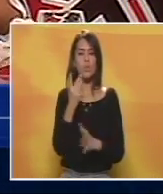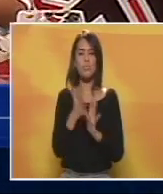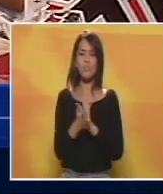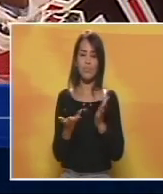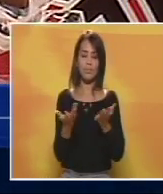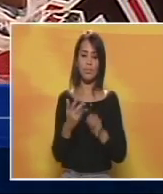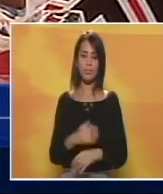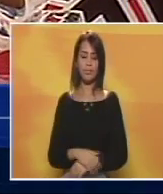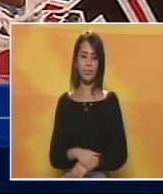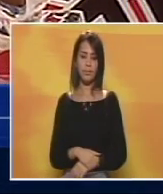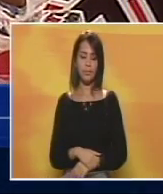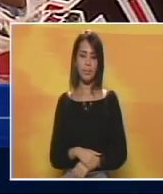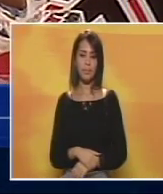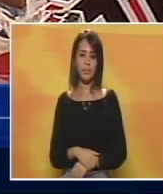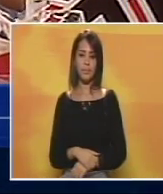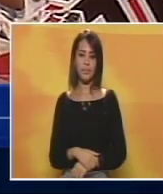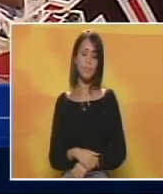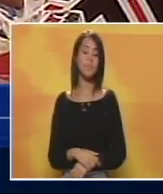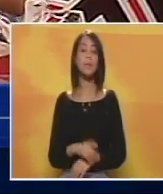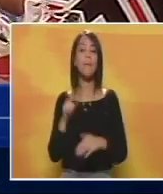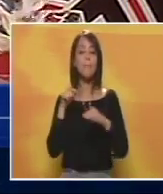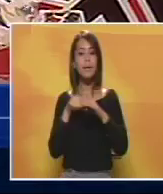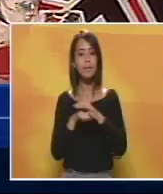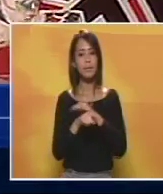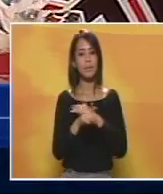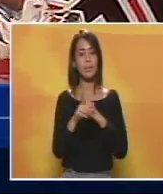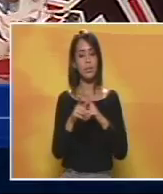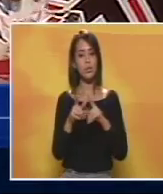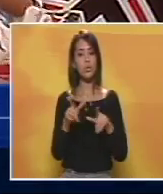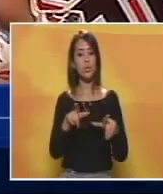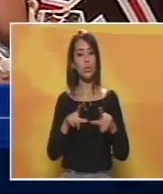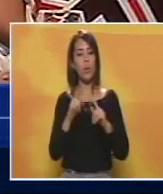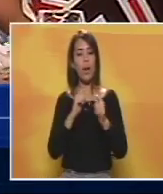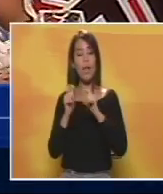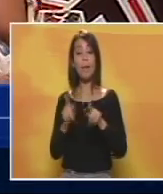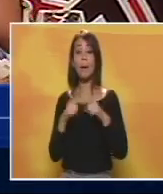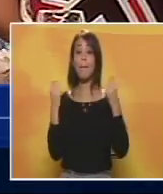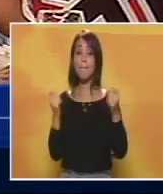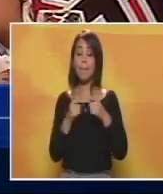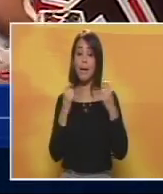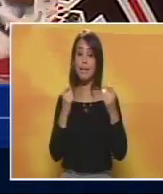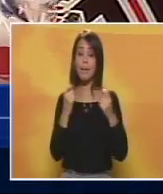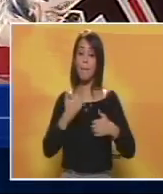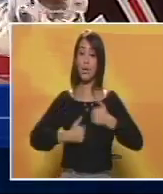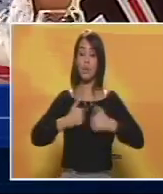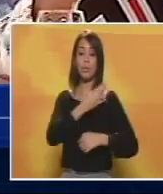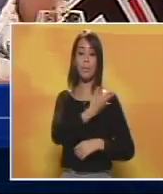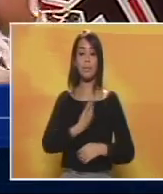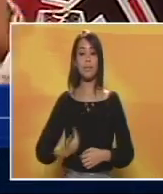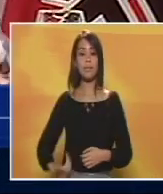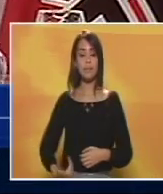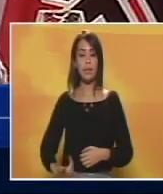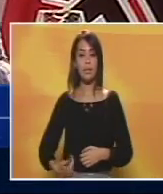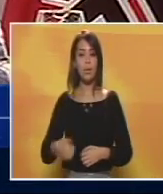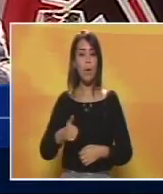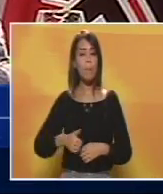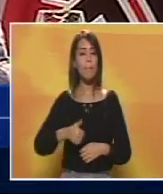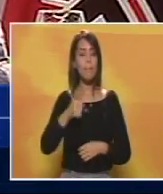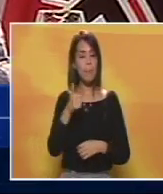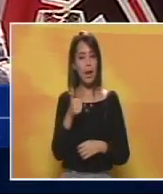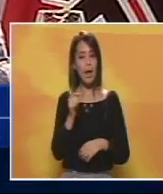que para el acceso a los medios en términos de campaña para los candidatos presidenciales le